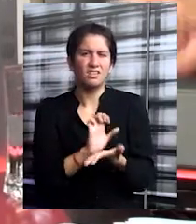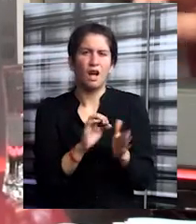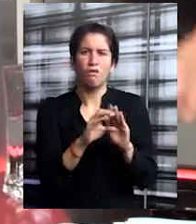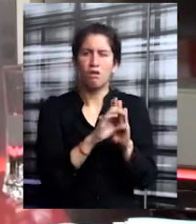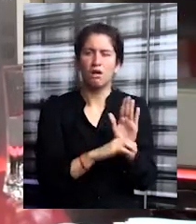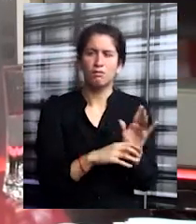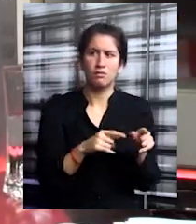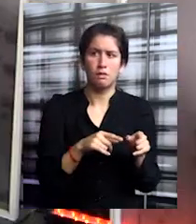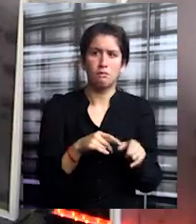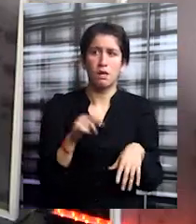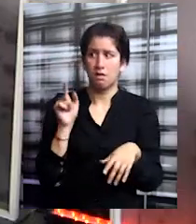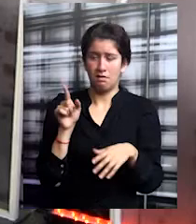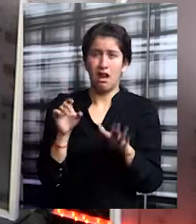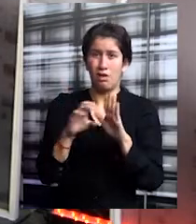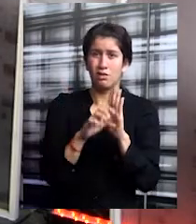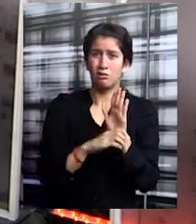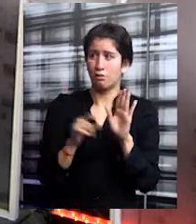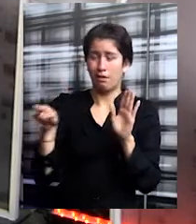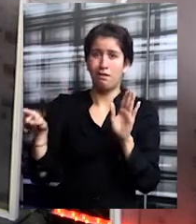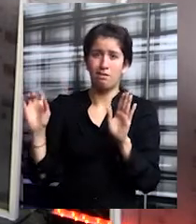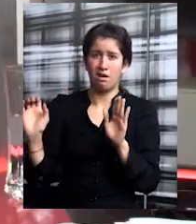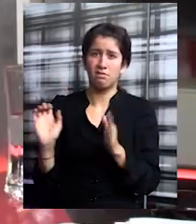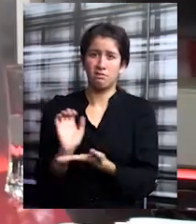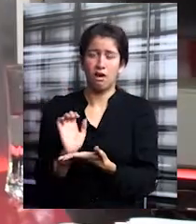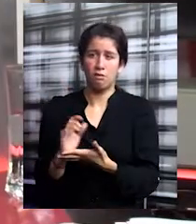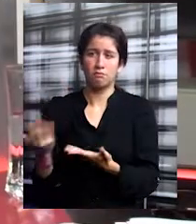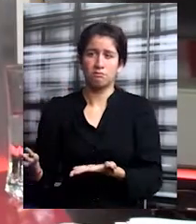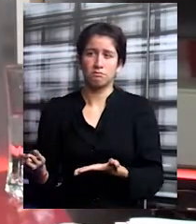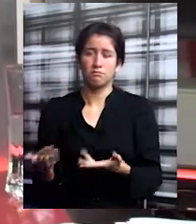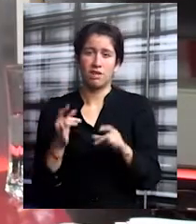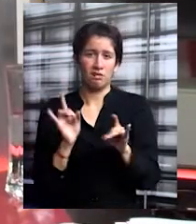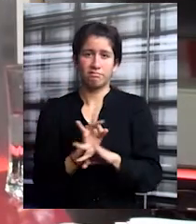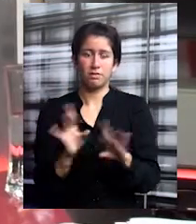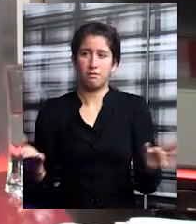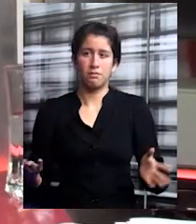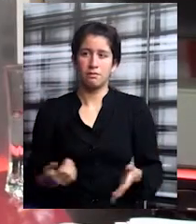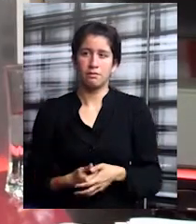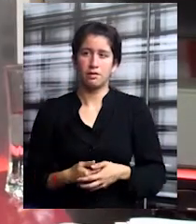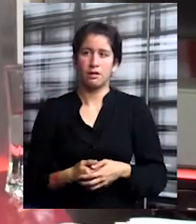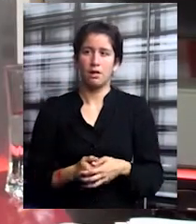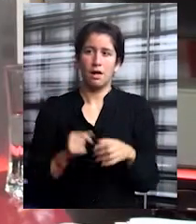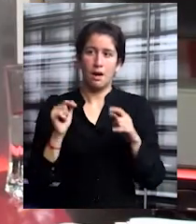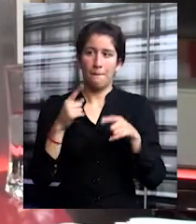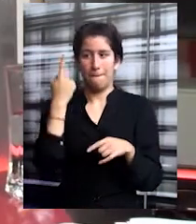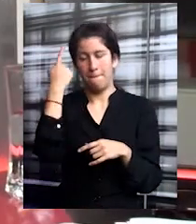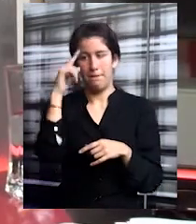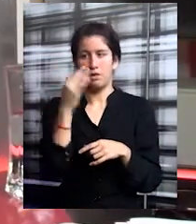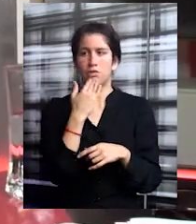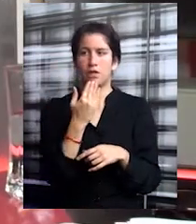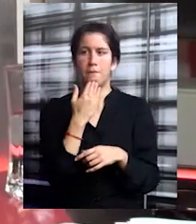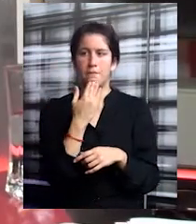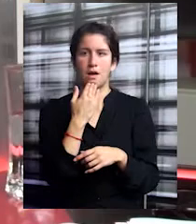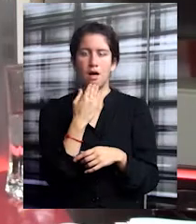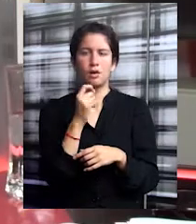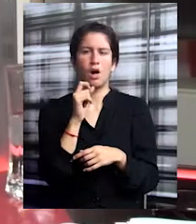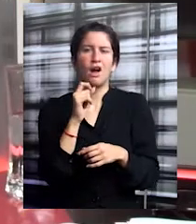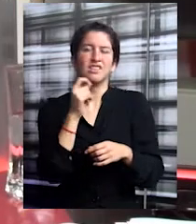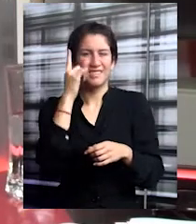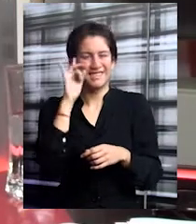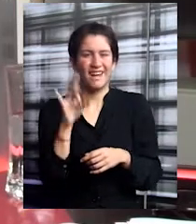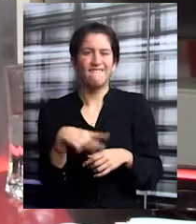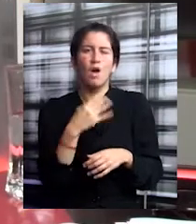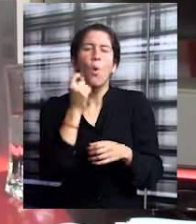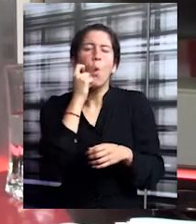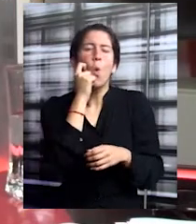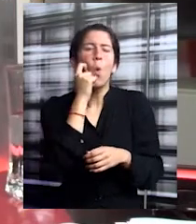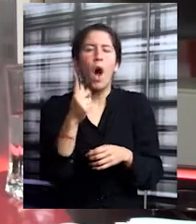casa de todos, señalaron. Claro. Entonces, cómo se generan las políticas públicas, pero también cuáles son los derechos fundamentales. Lo más importante de una